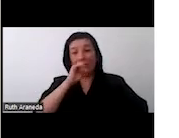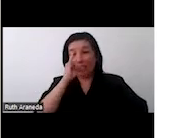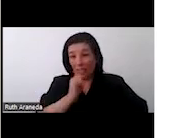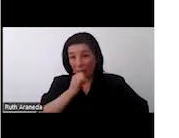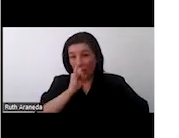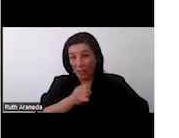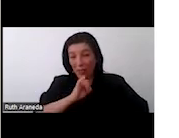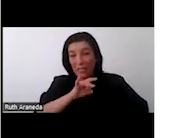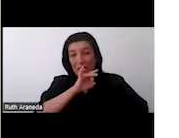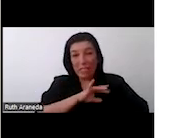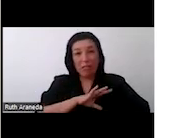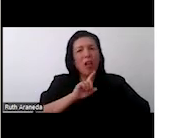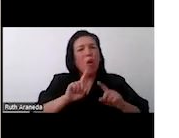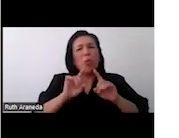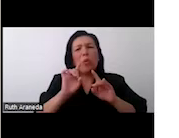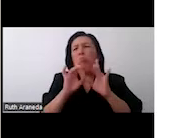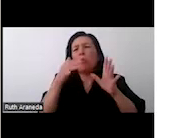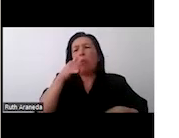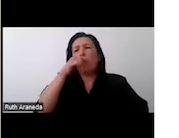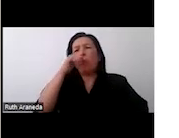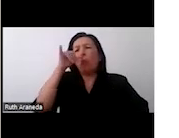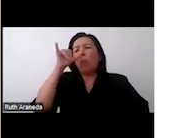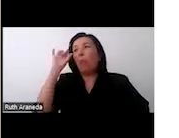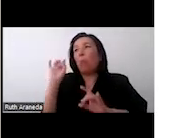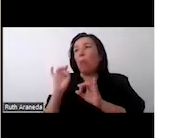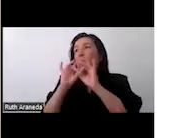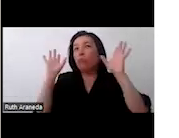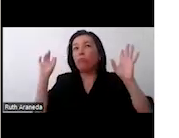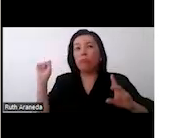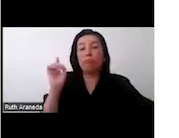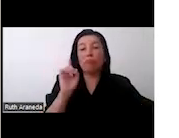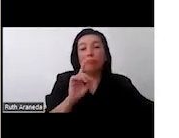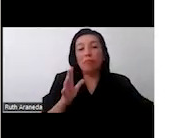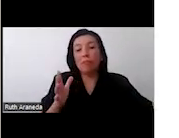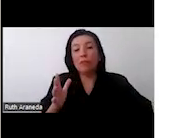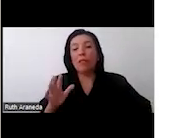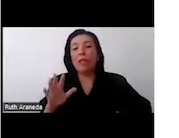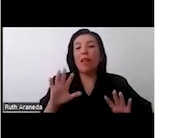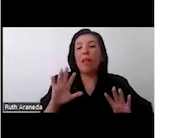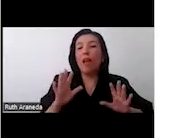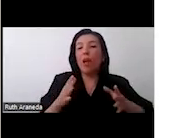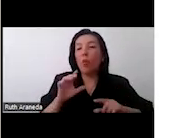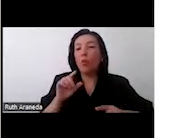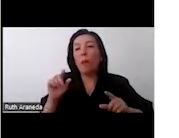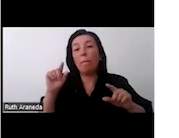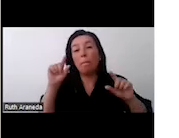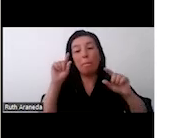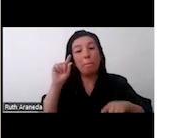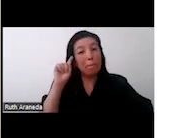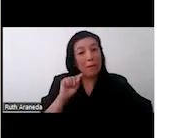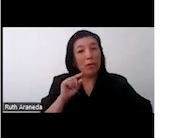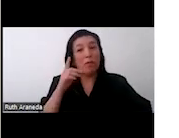visto muy casualmente hace mucho tiempo, así que se puede decir que son menos en realidad. Según